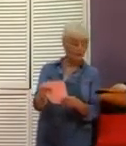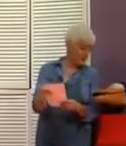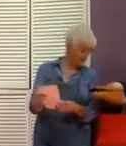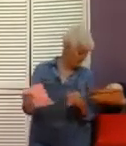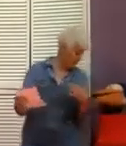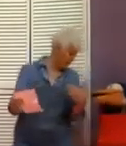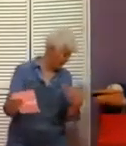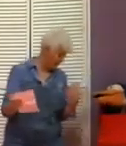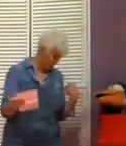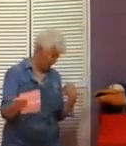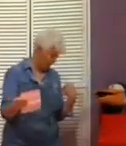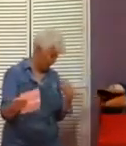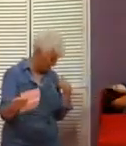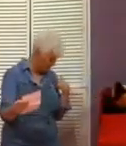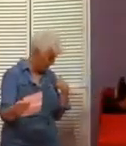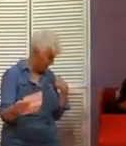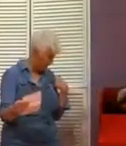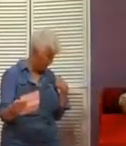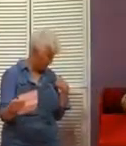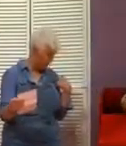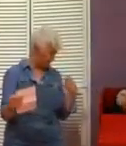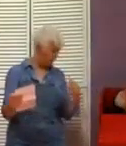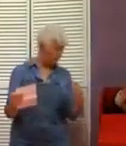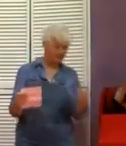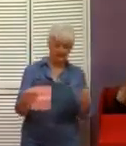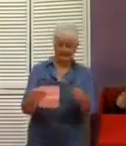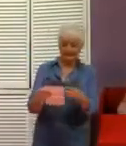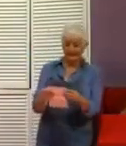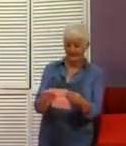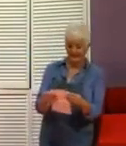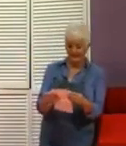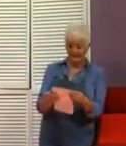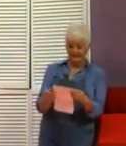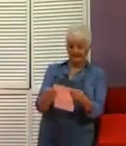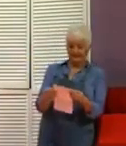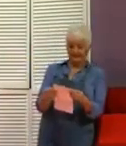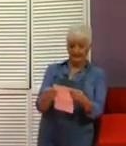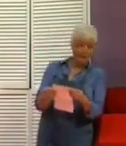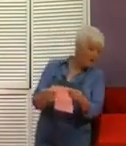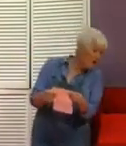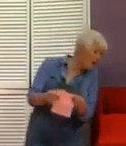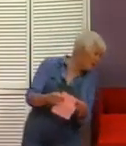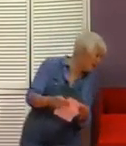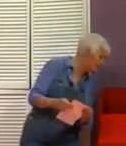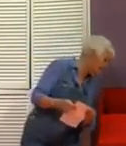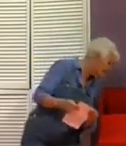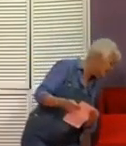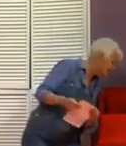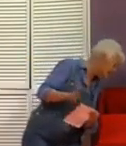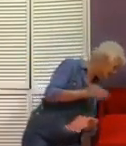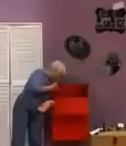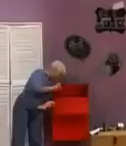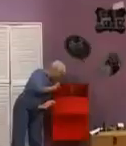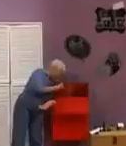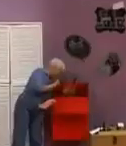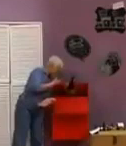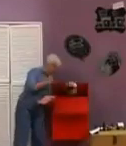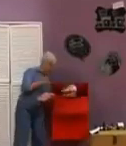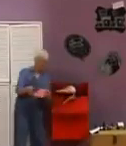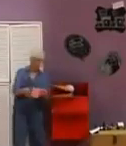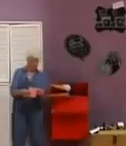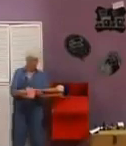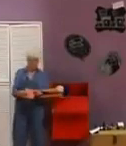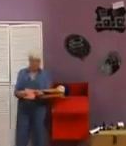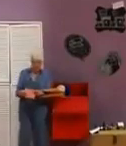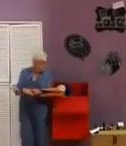Querida Sofía, o sea, yo me llamo Sofía, ¿no? No, entonces ya me voy. No, hombre, no seas sentida, sube, ven.